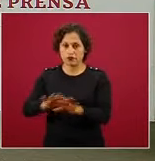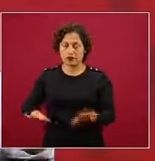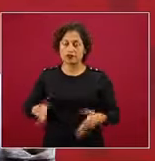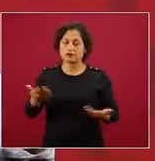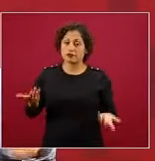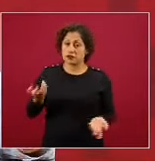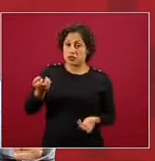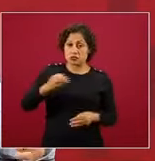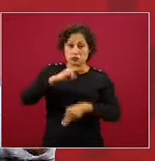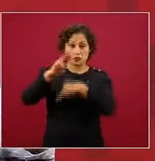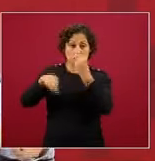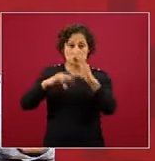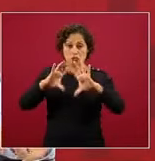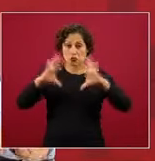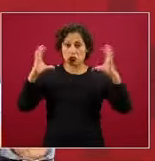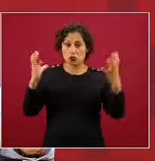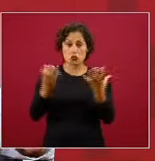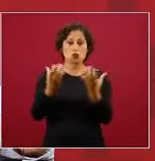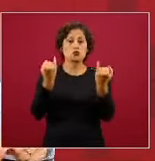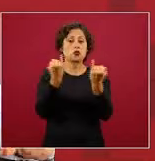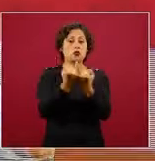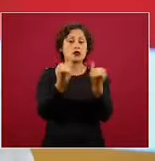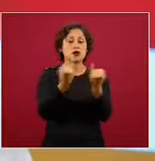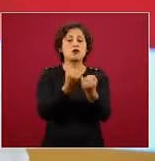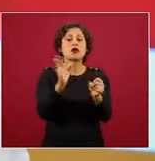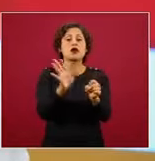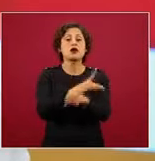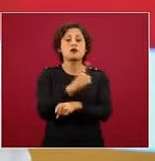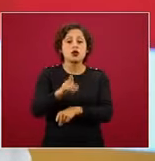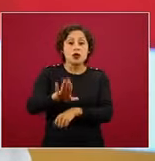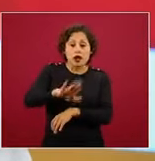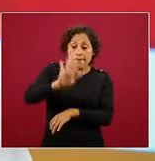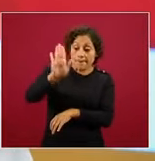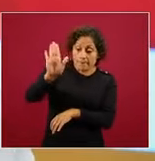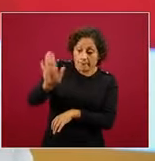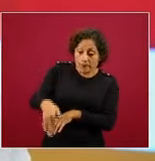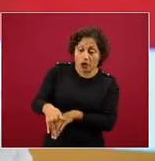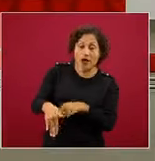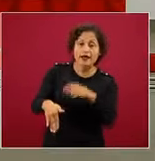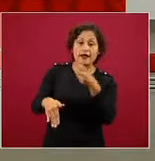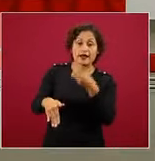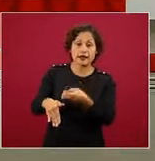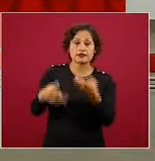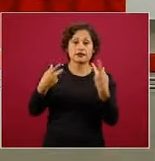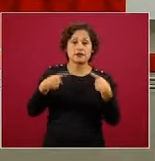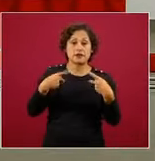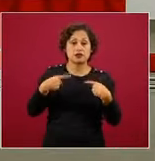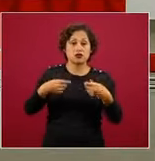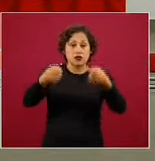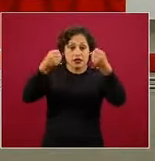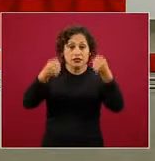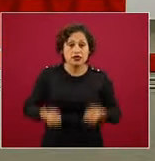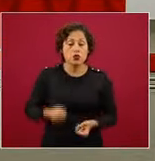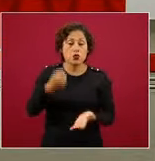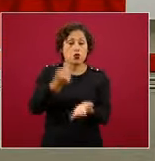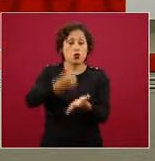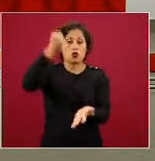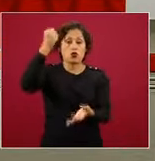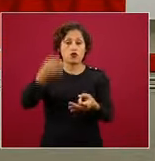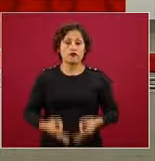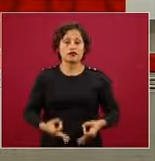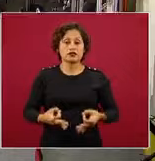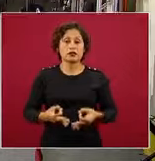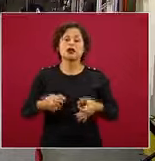de los certificados y la adjudicación oficial de estos certificados es una cosa que va a tomar mucho más tiempo. Eso fue la decisión. Y